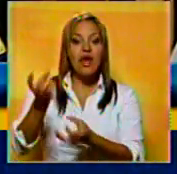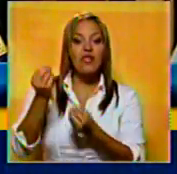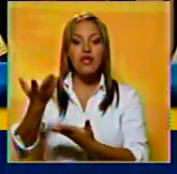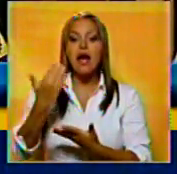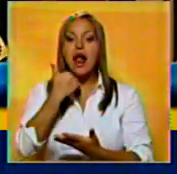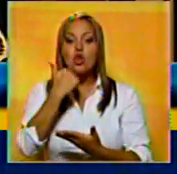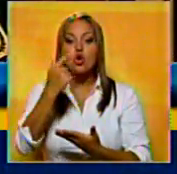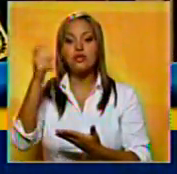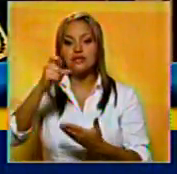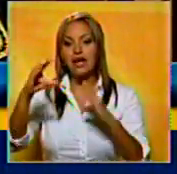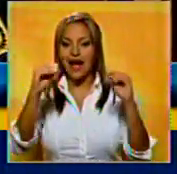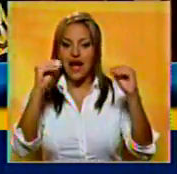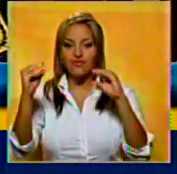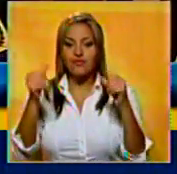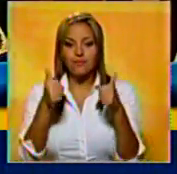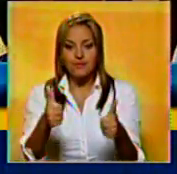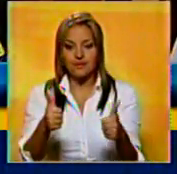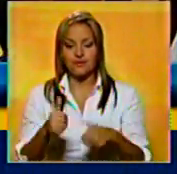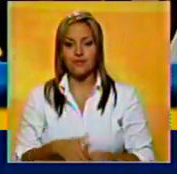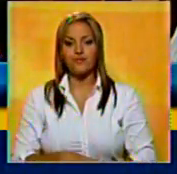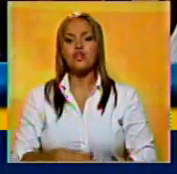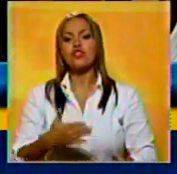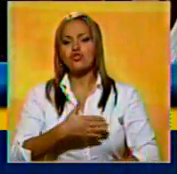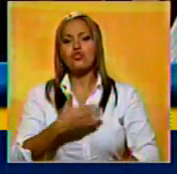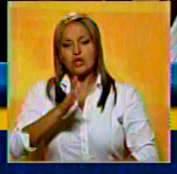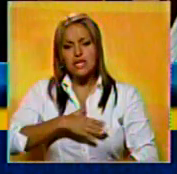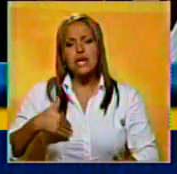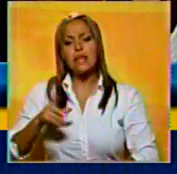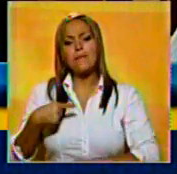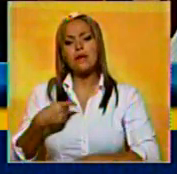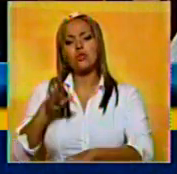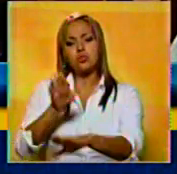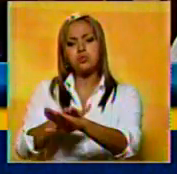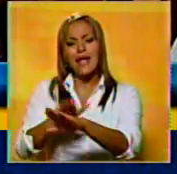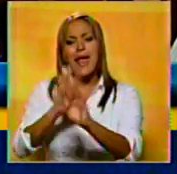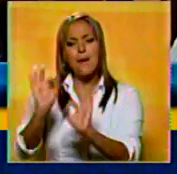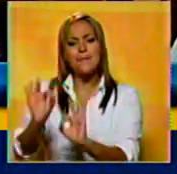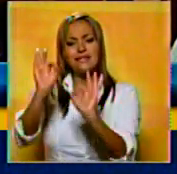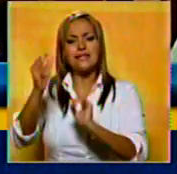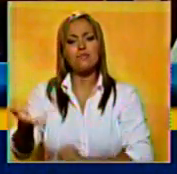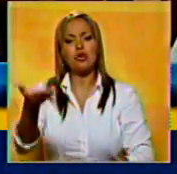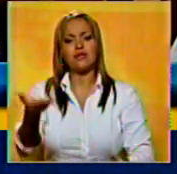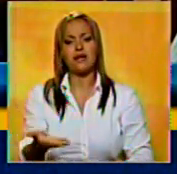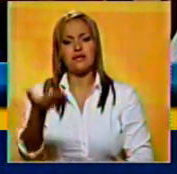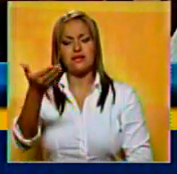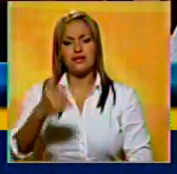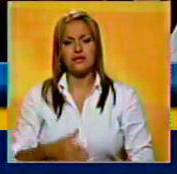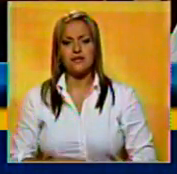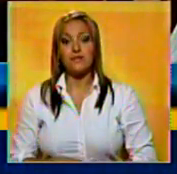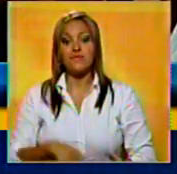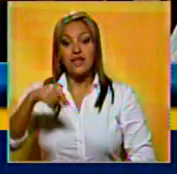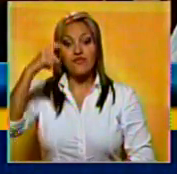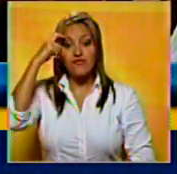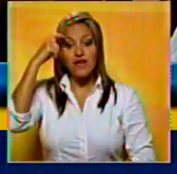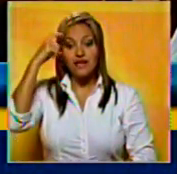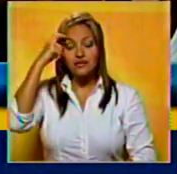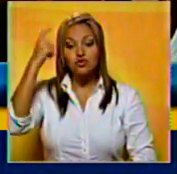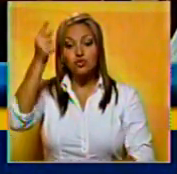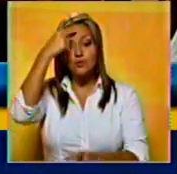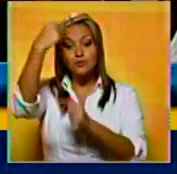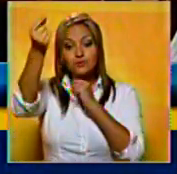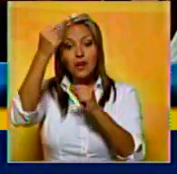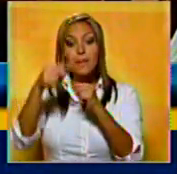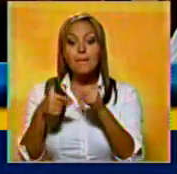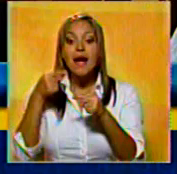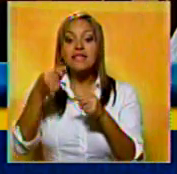este diálogo sea fructífero. Queremos exhortar también de una manera muy especial en esta fecha que vamos a conmemorar el